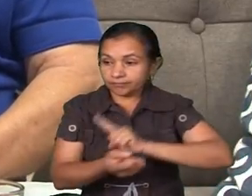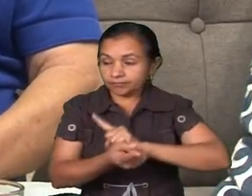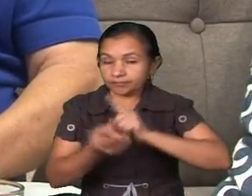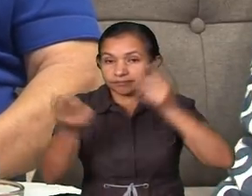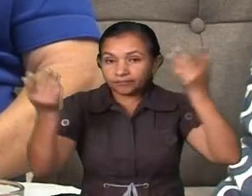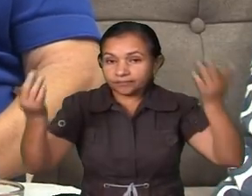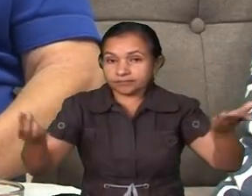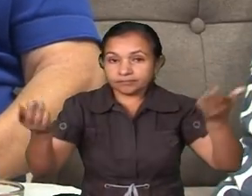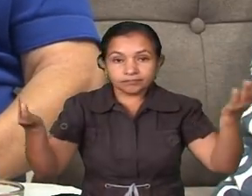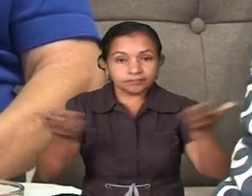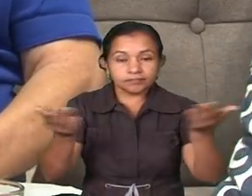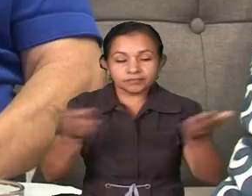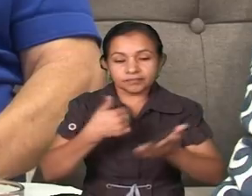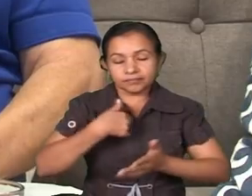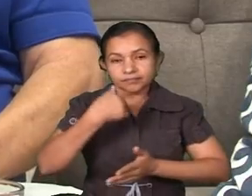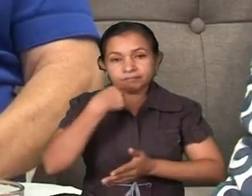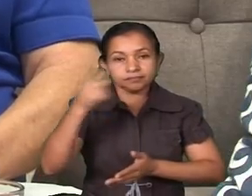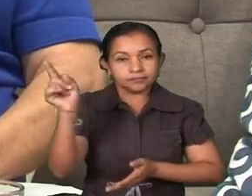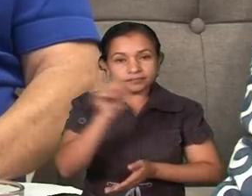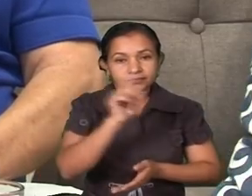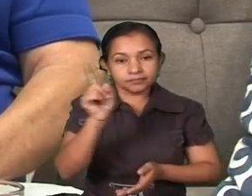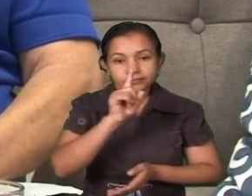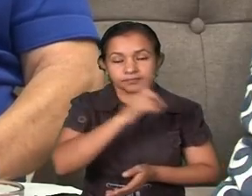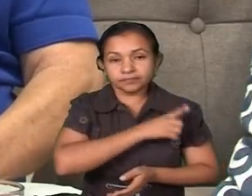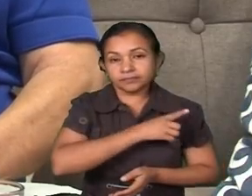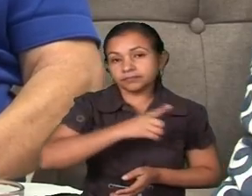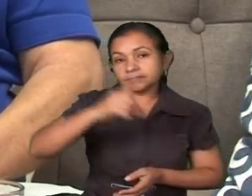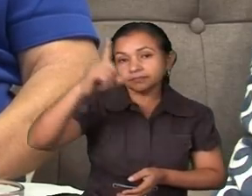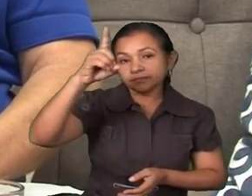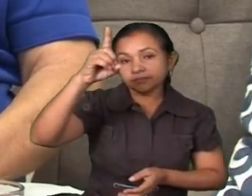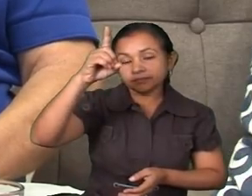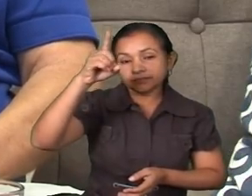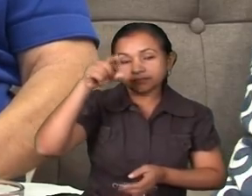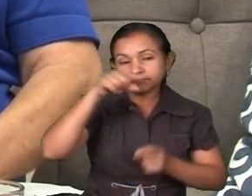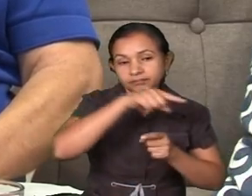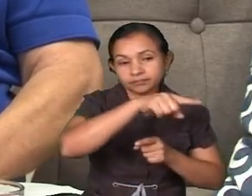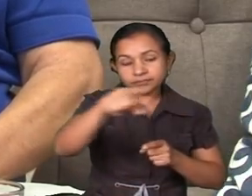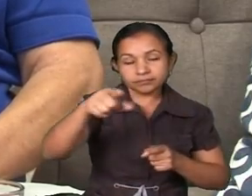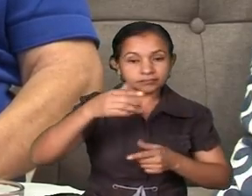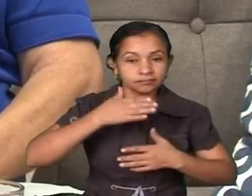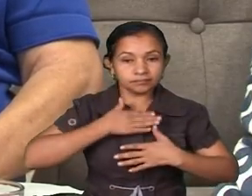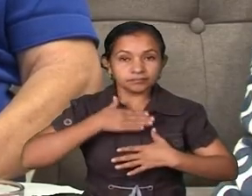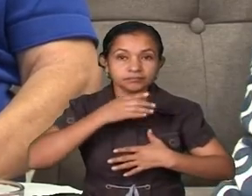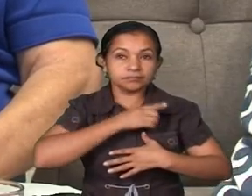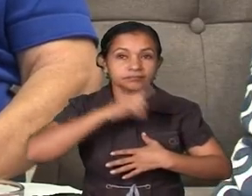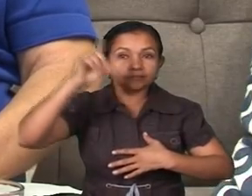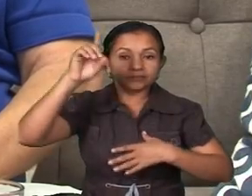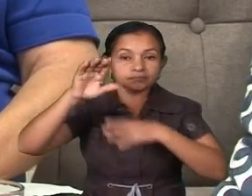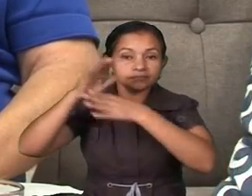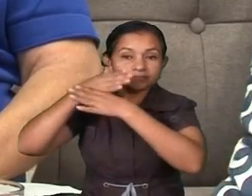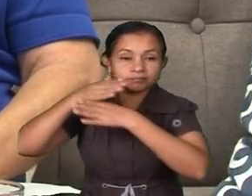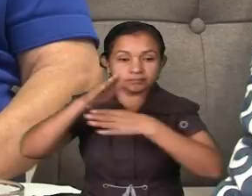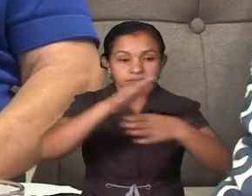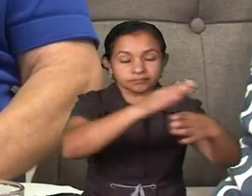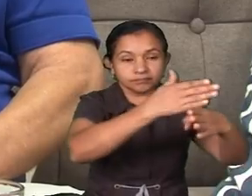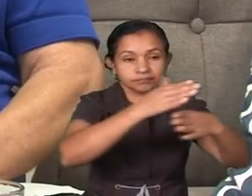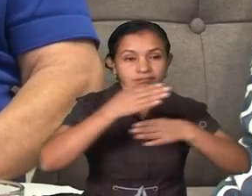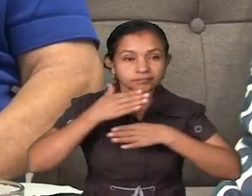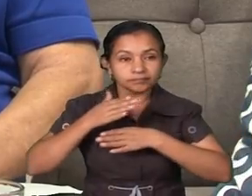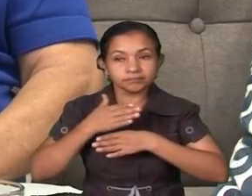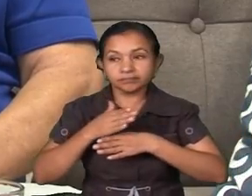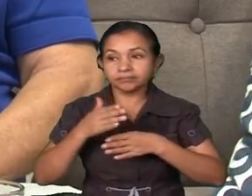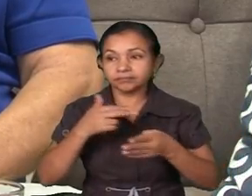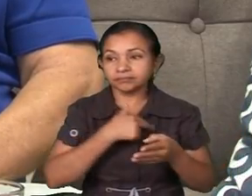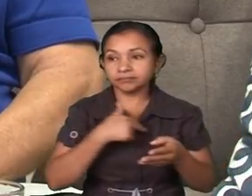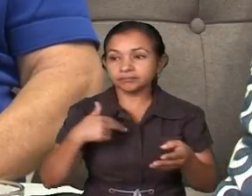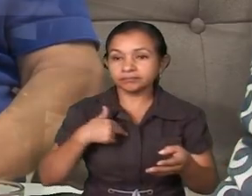Entonces digo, no, digo yo, el Dios de esa gente, de esos obispos, no es mi Dios, espérame, yo tengo otro Dios. Y